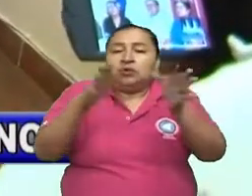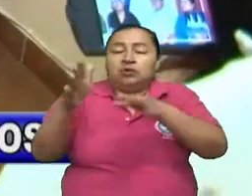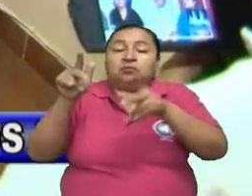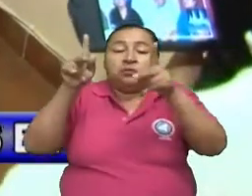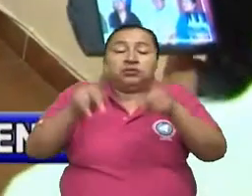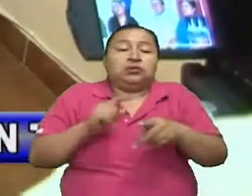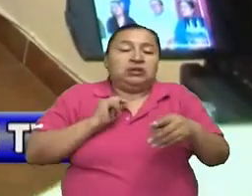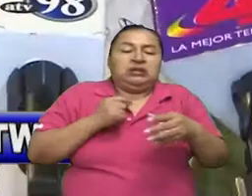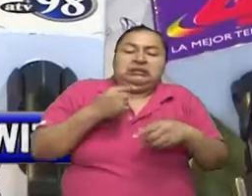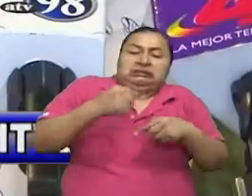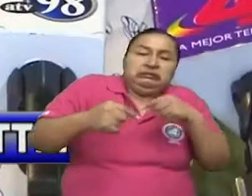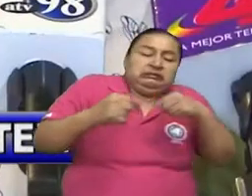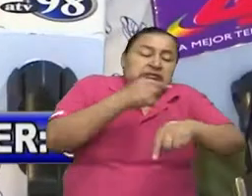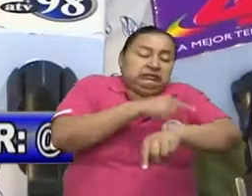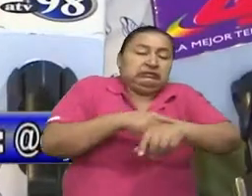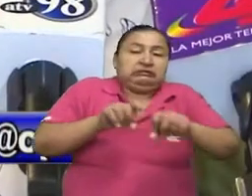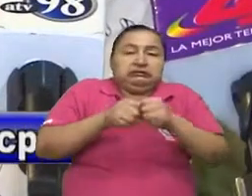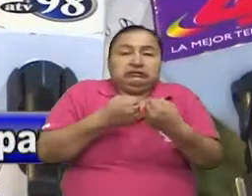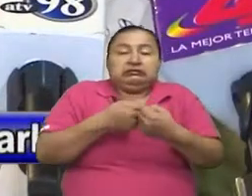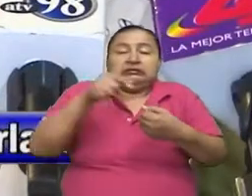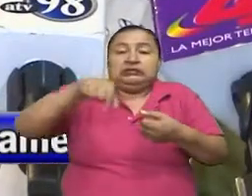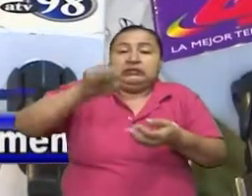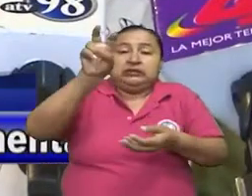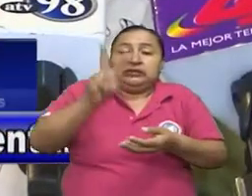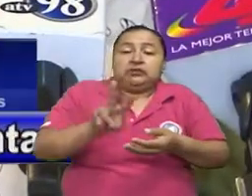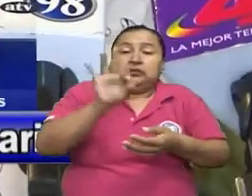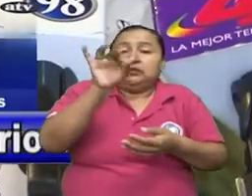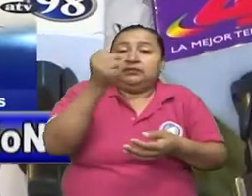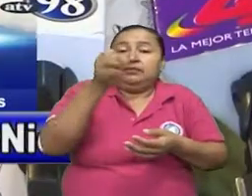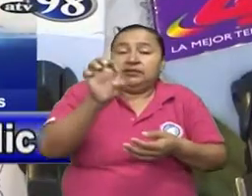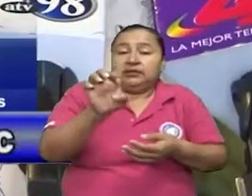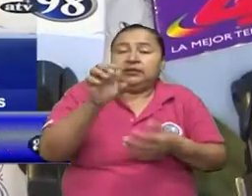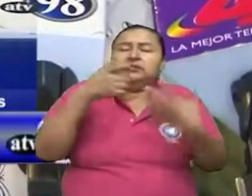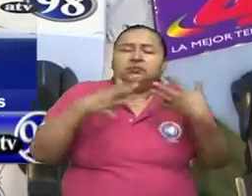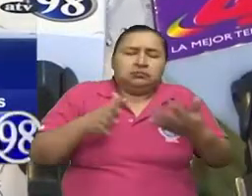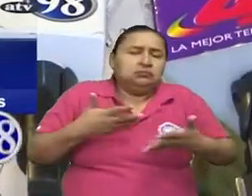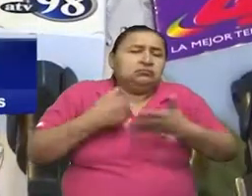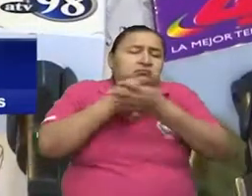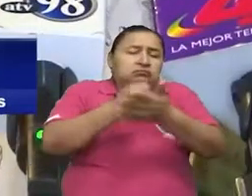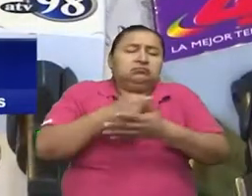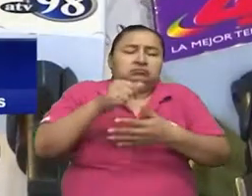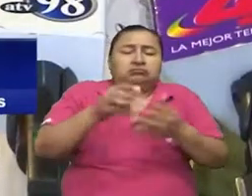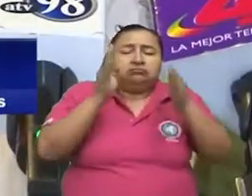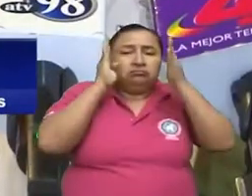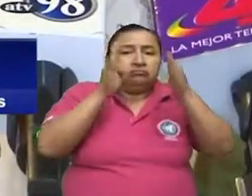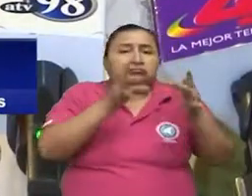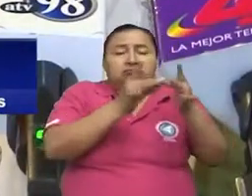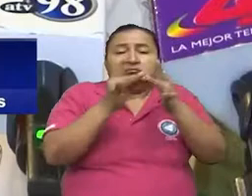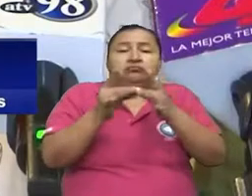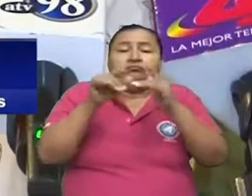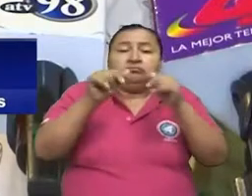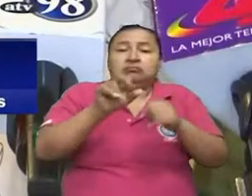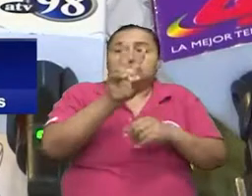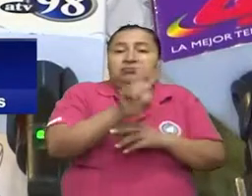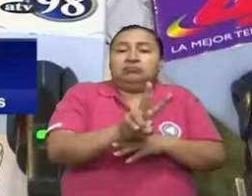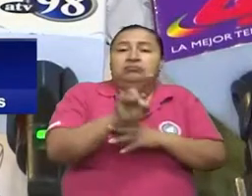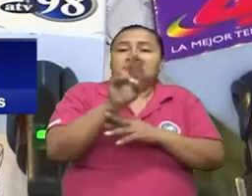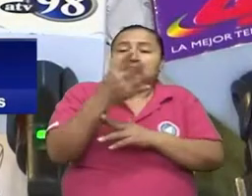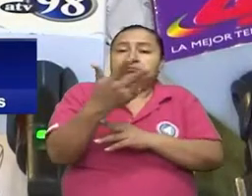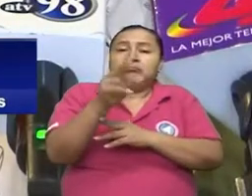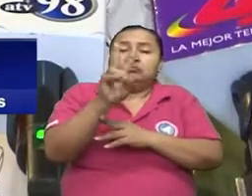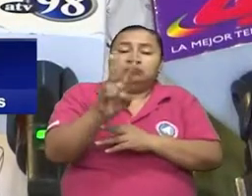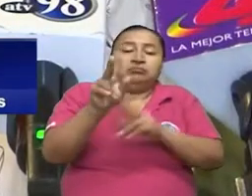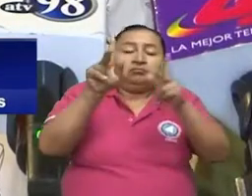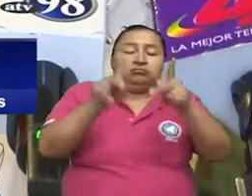personas lesionadas. Durante esta segunda fase, ha brindado atención especializada a